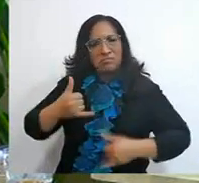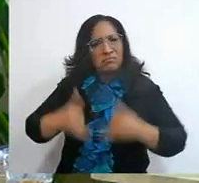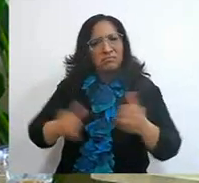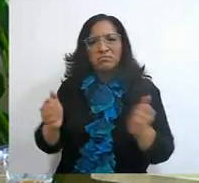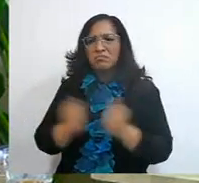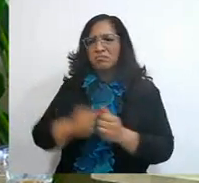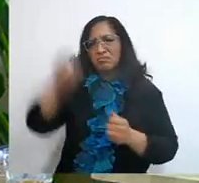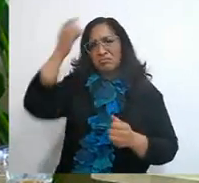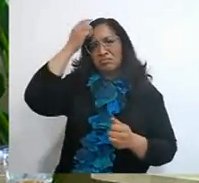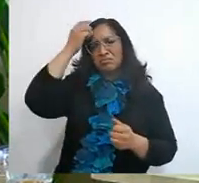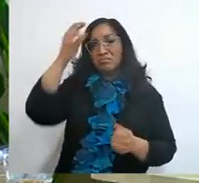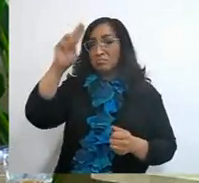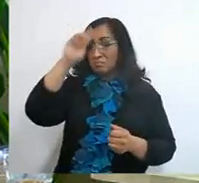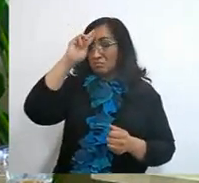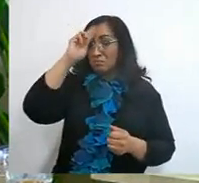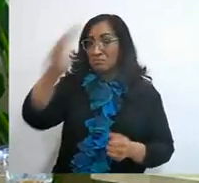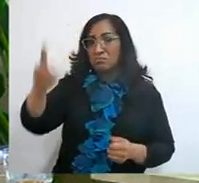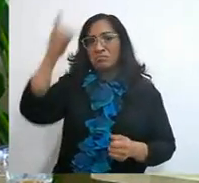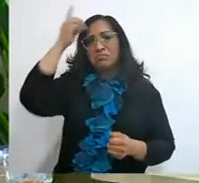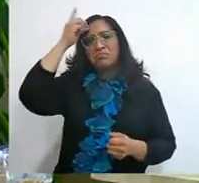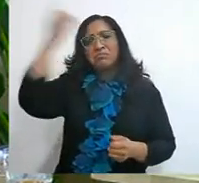Dios, respetemos a Dios.